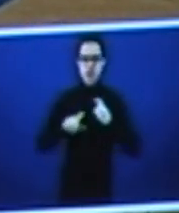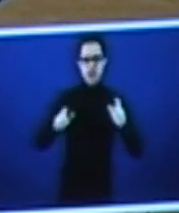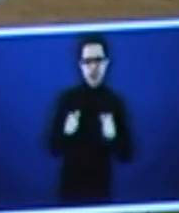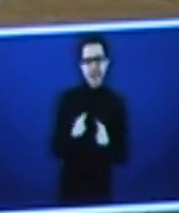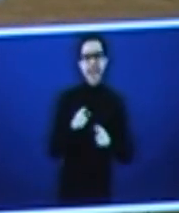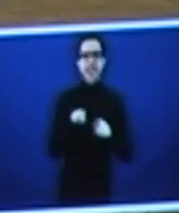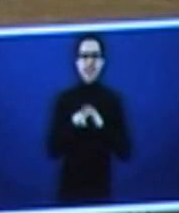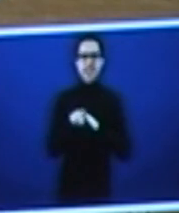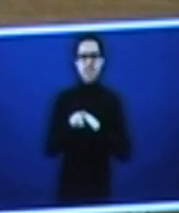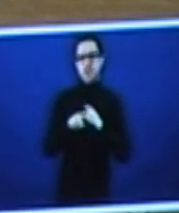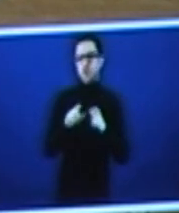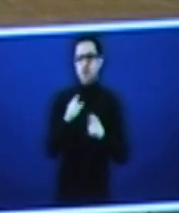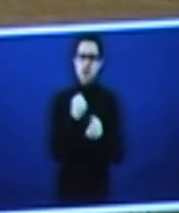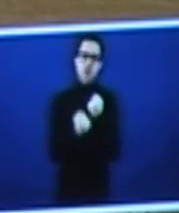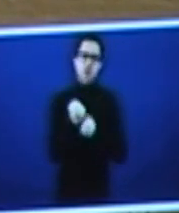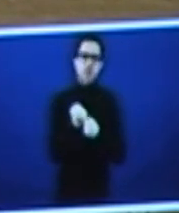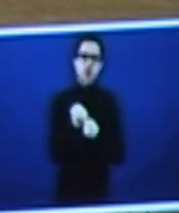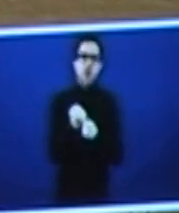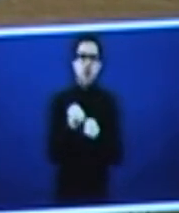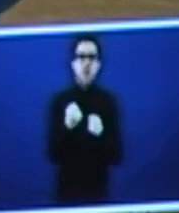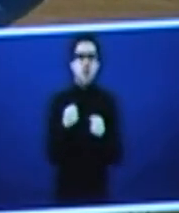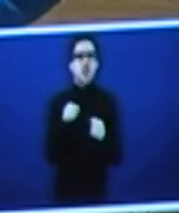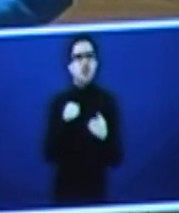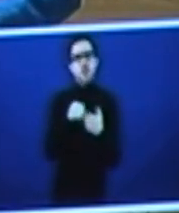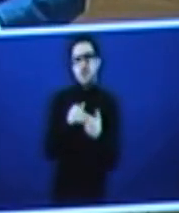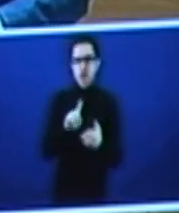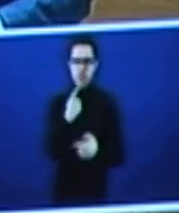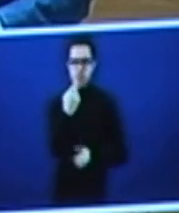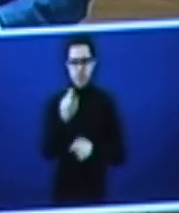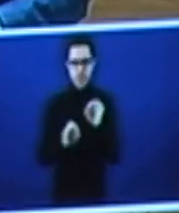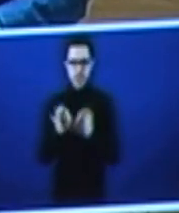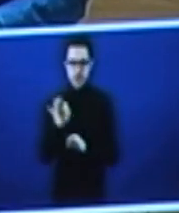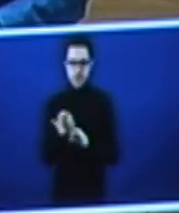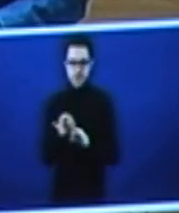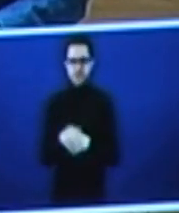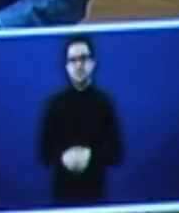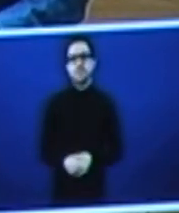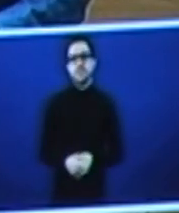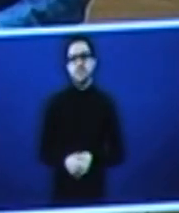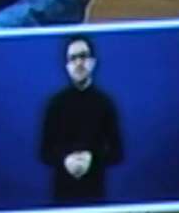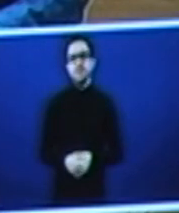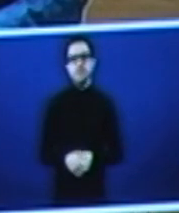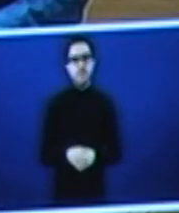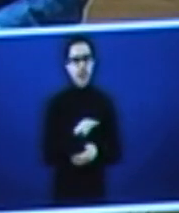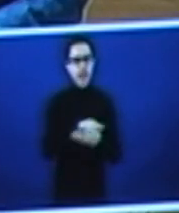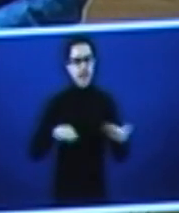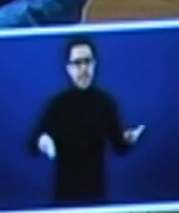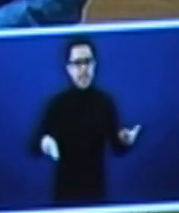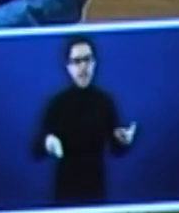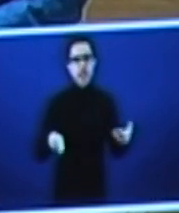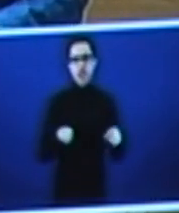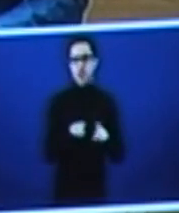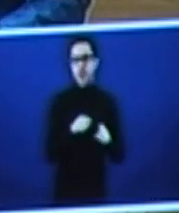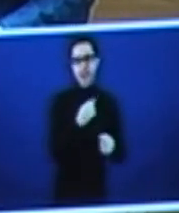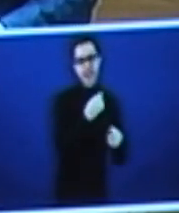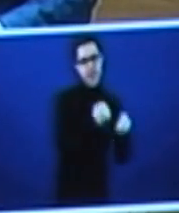España superior ao 1%. Señoría, Galicia mellorou unha décima no ano 2010 a súa